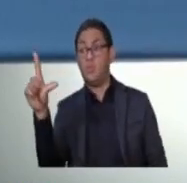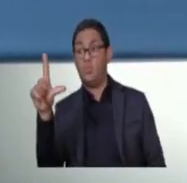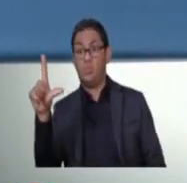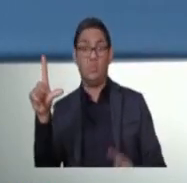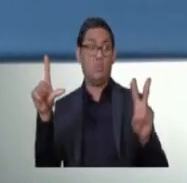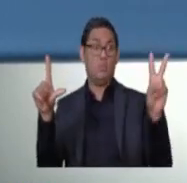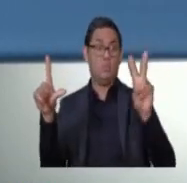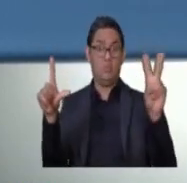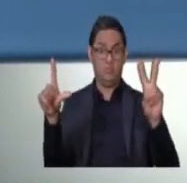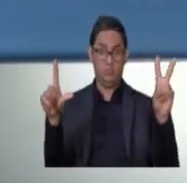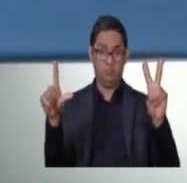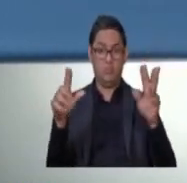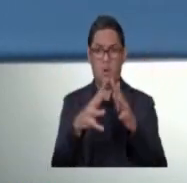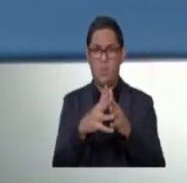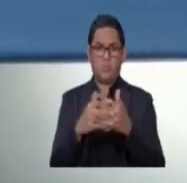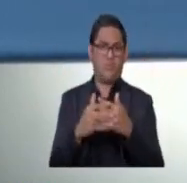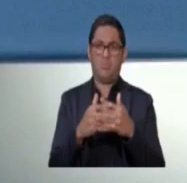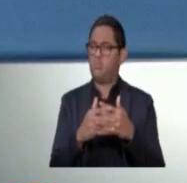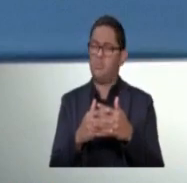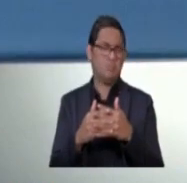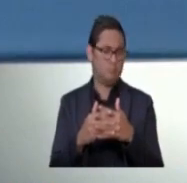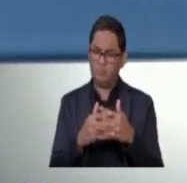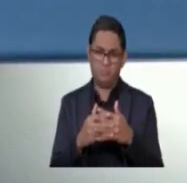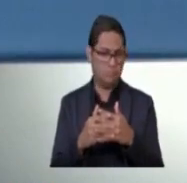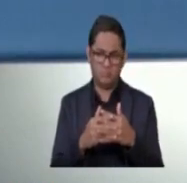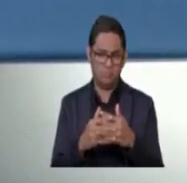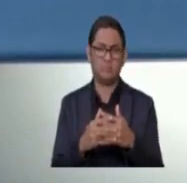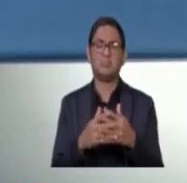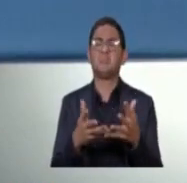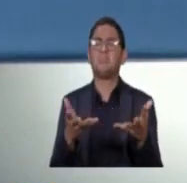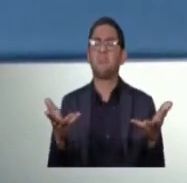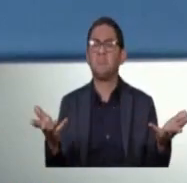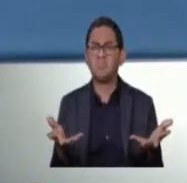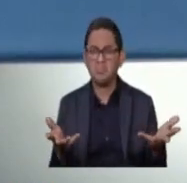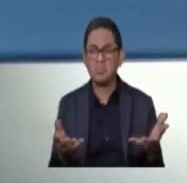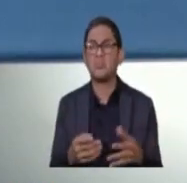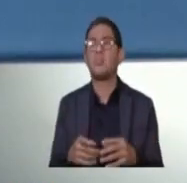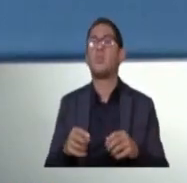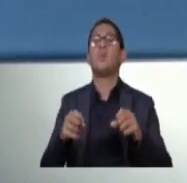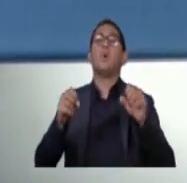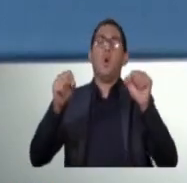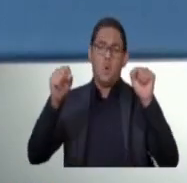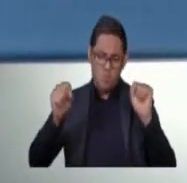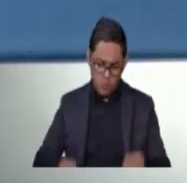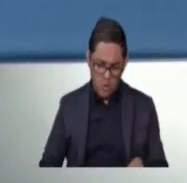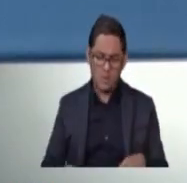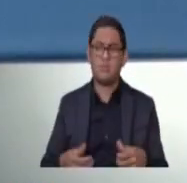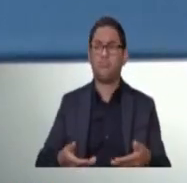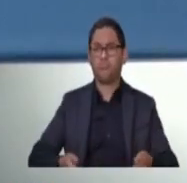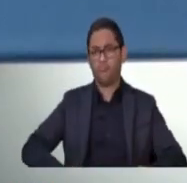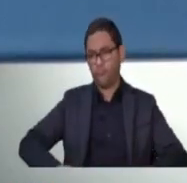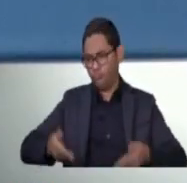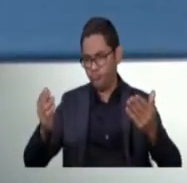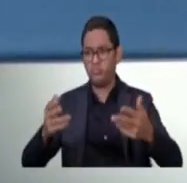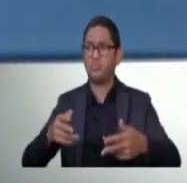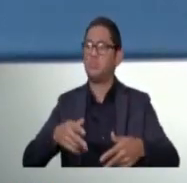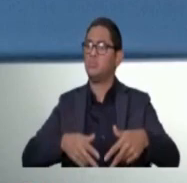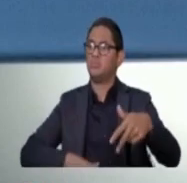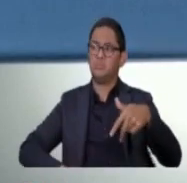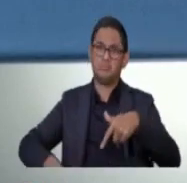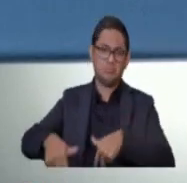viernes es decir que se permitirá la circulación de las personas